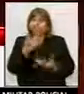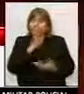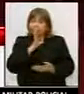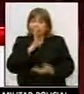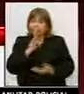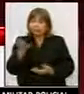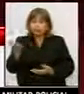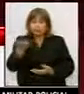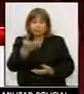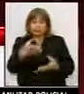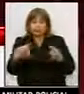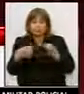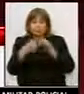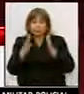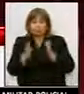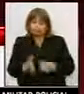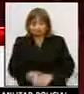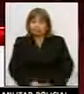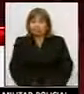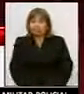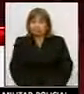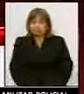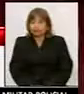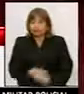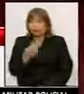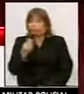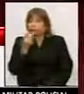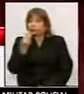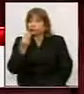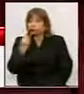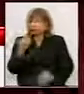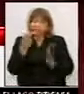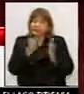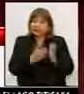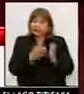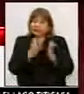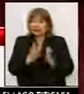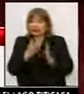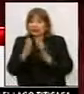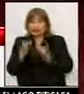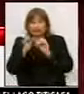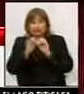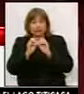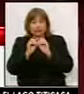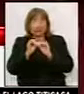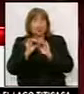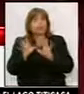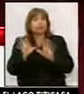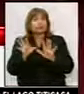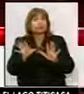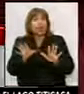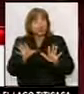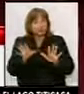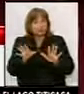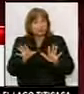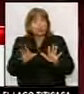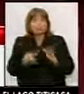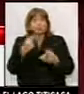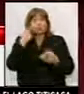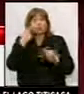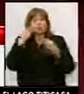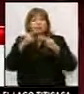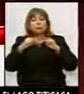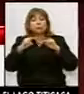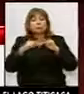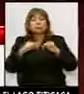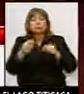dado los congresistas, porque se está planteando con toda claridad que la Comisión Investigadora no